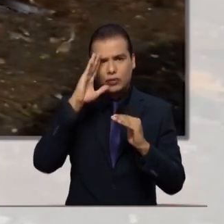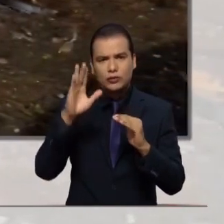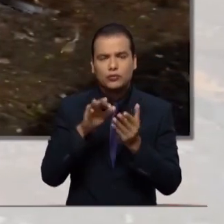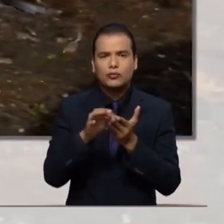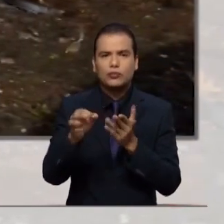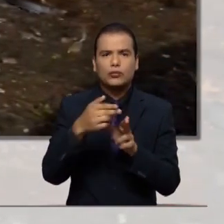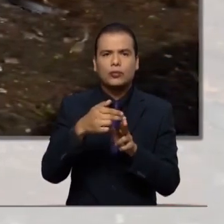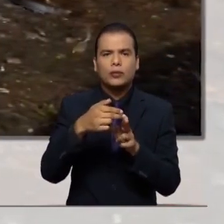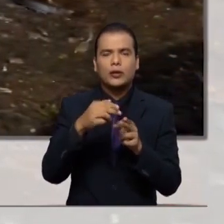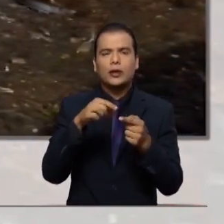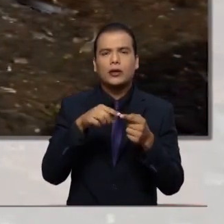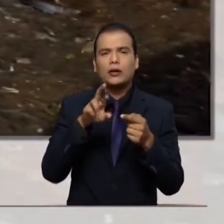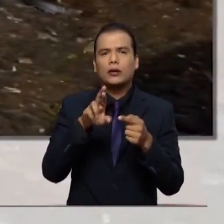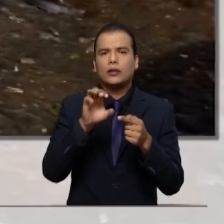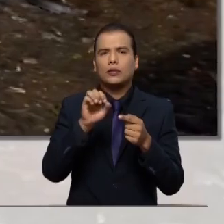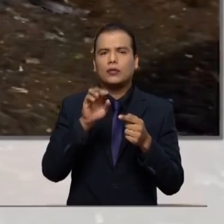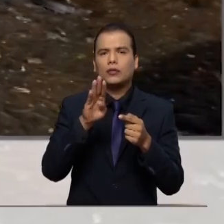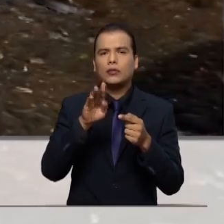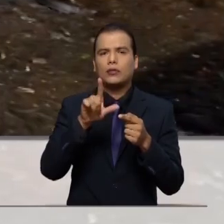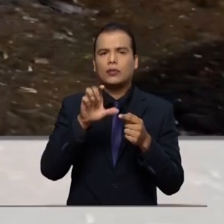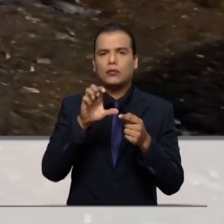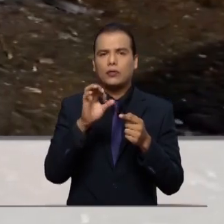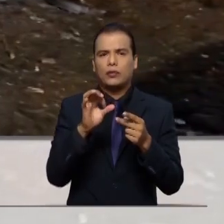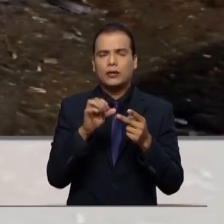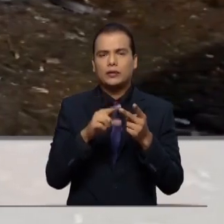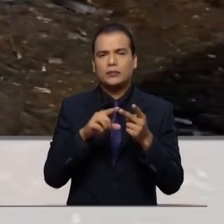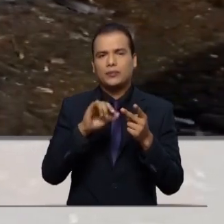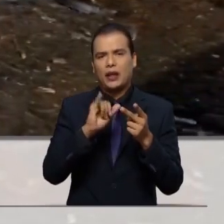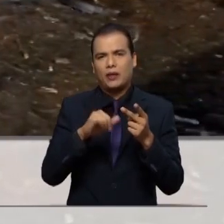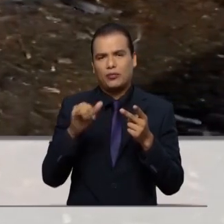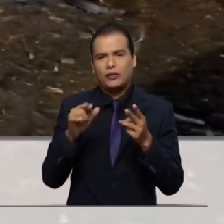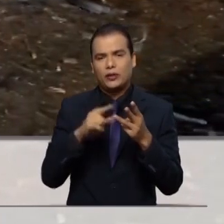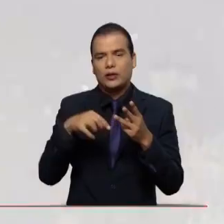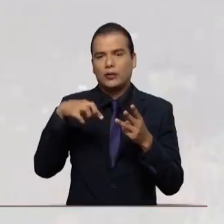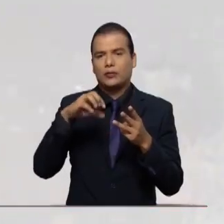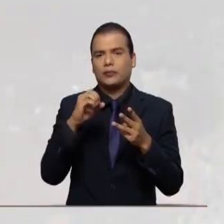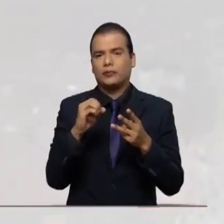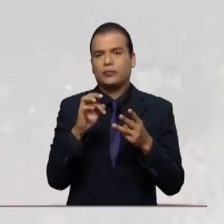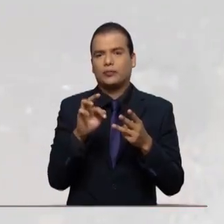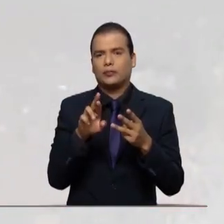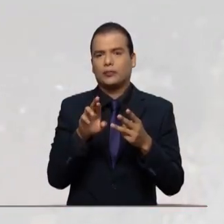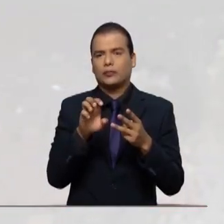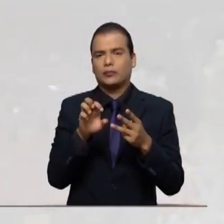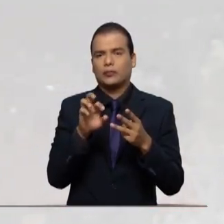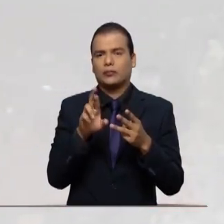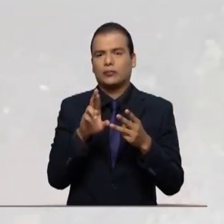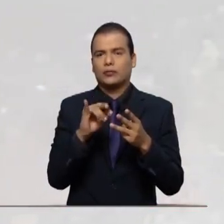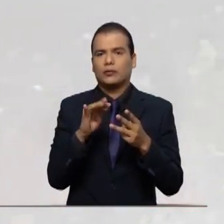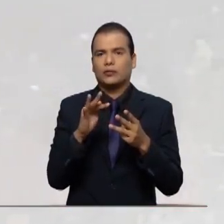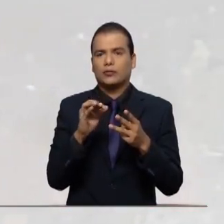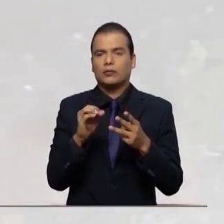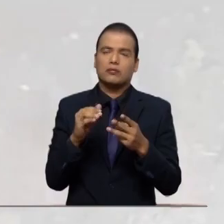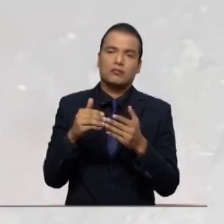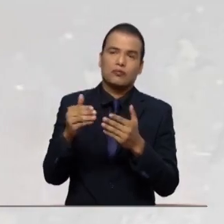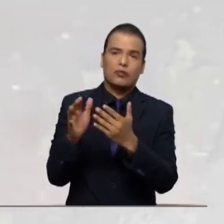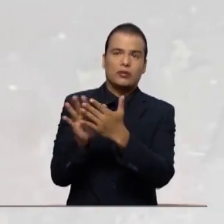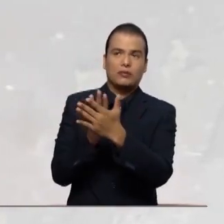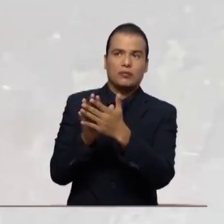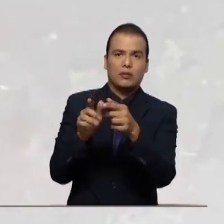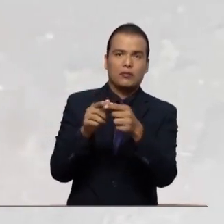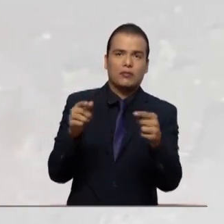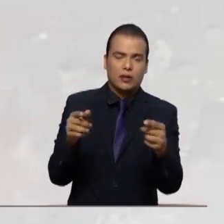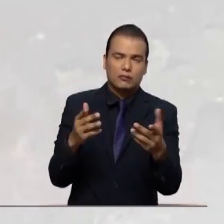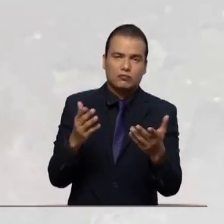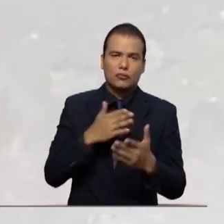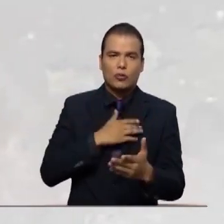y de Jamundí. Y bueno, lamentamos este hecho y seguiremos pues atento a información que nos puedan